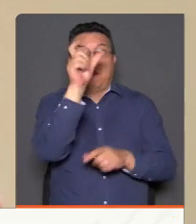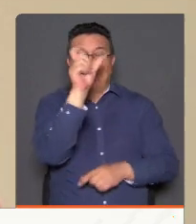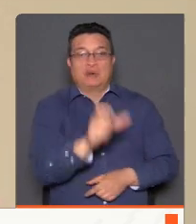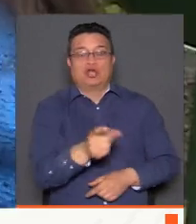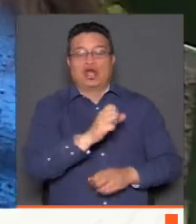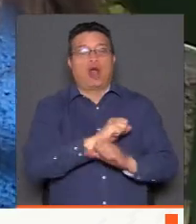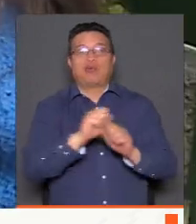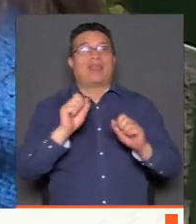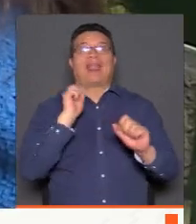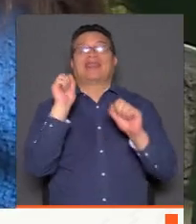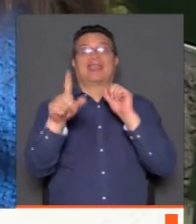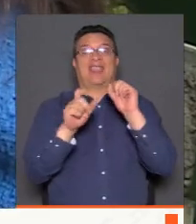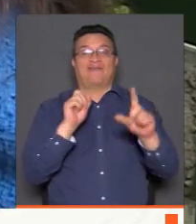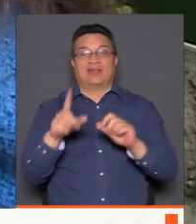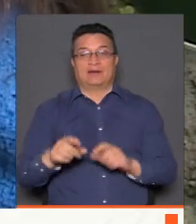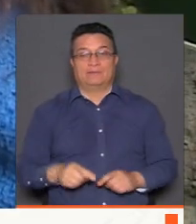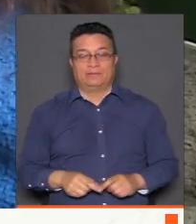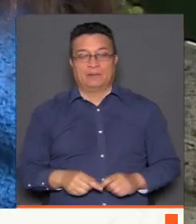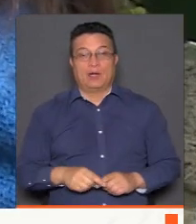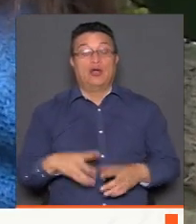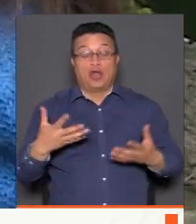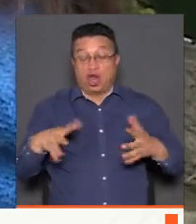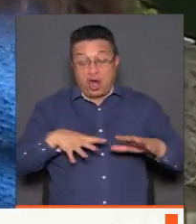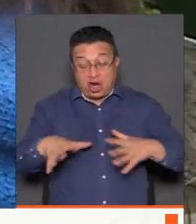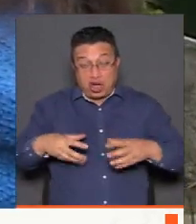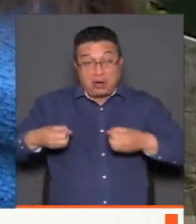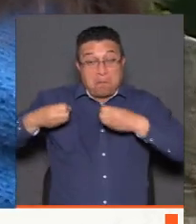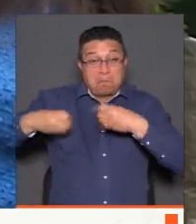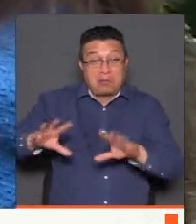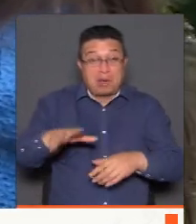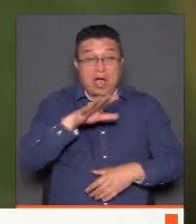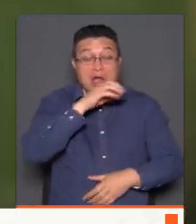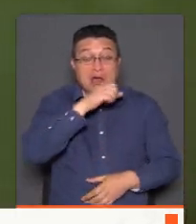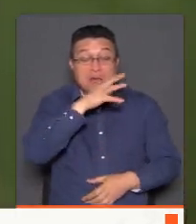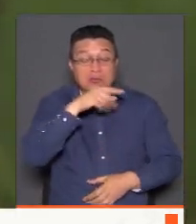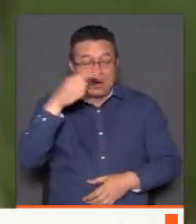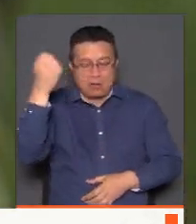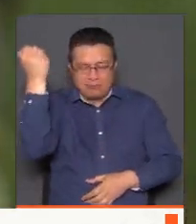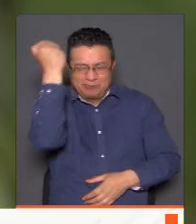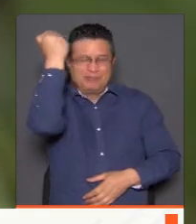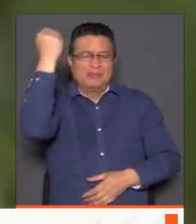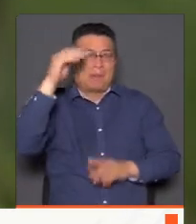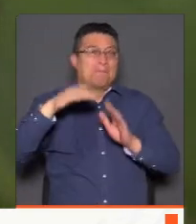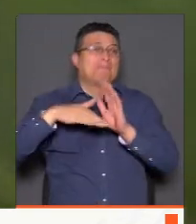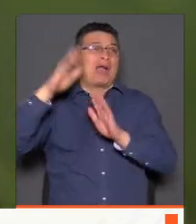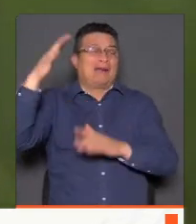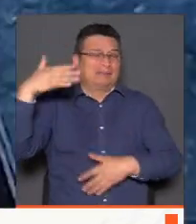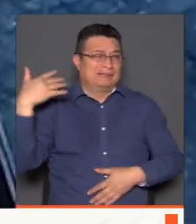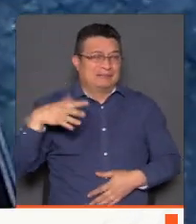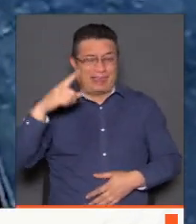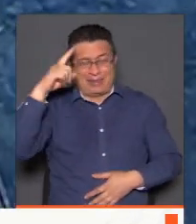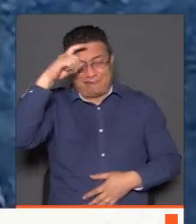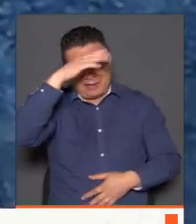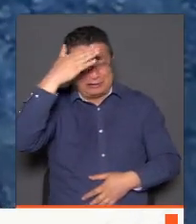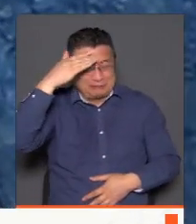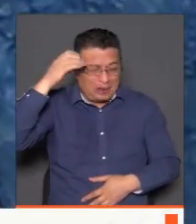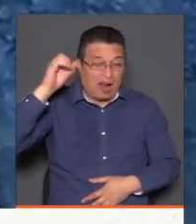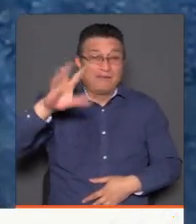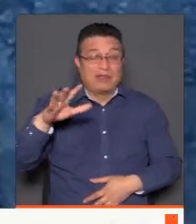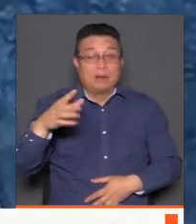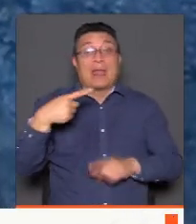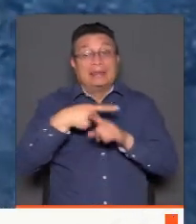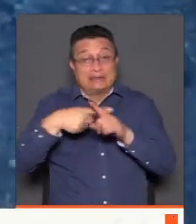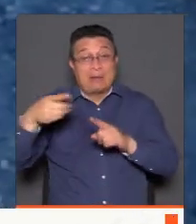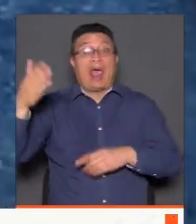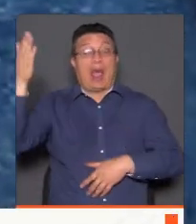de defenderse. Más que lo material, para este adulto mayor, el trauma emocional es lo más difícil de superar, ya que la semana